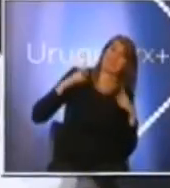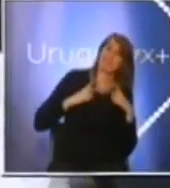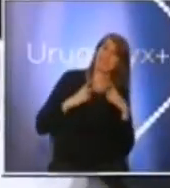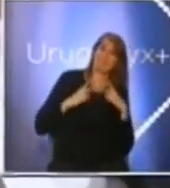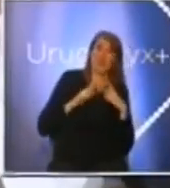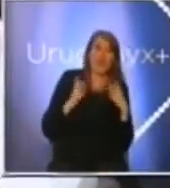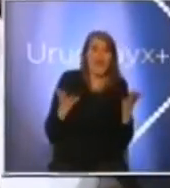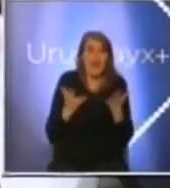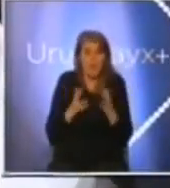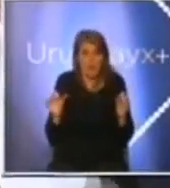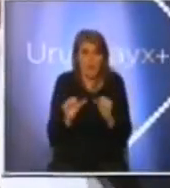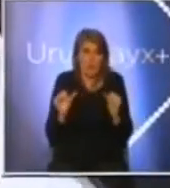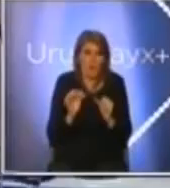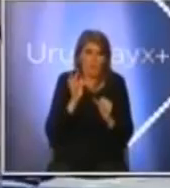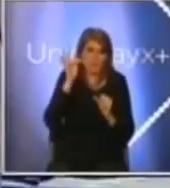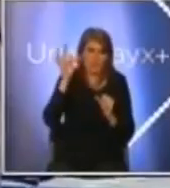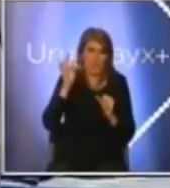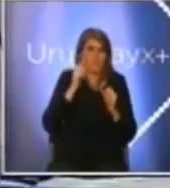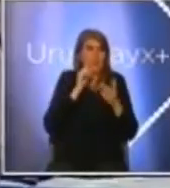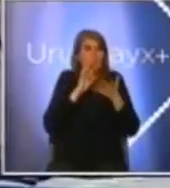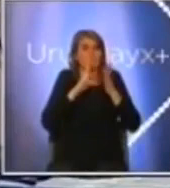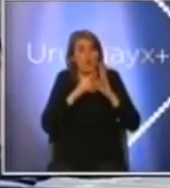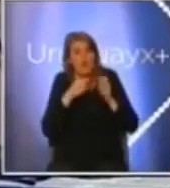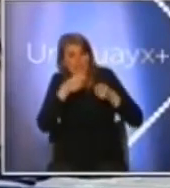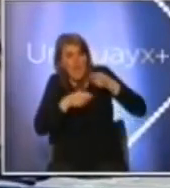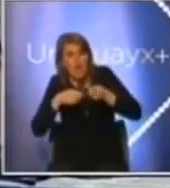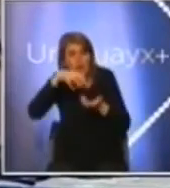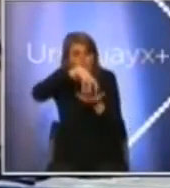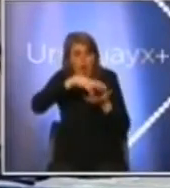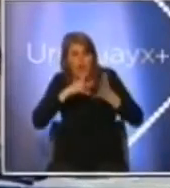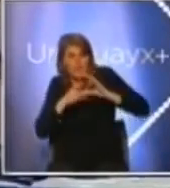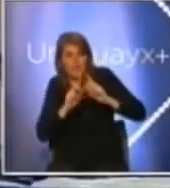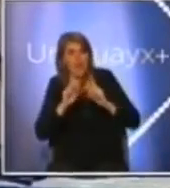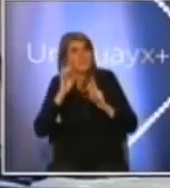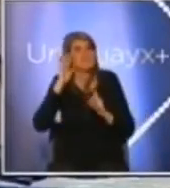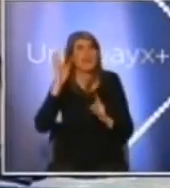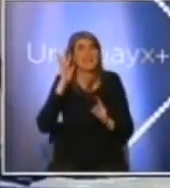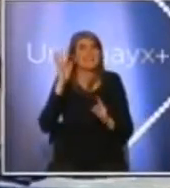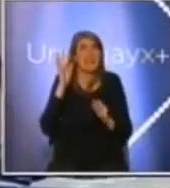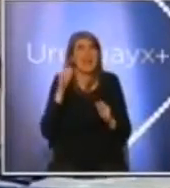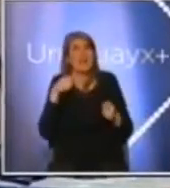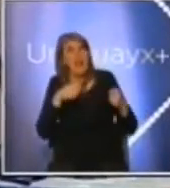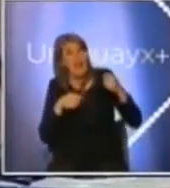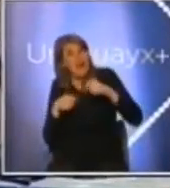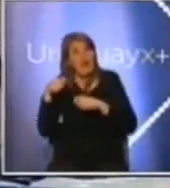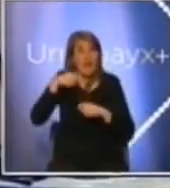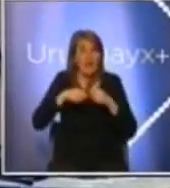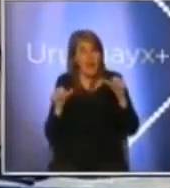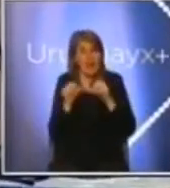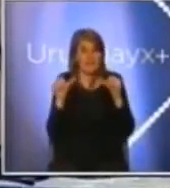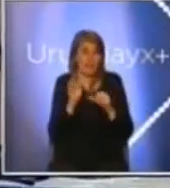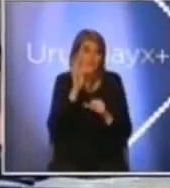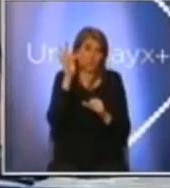presente. Se moldea sin modelos, pero imaginándolo. Imaginemos a investigadores y emprendedores